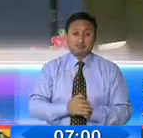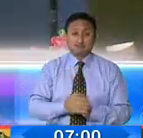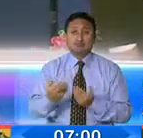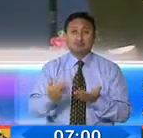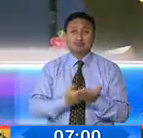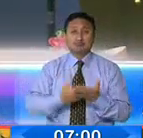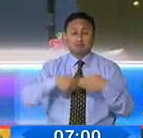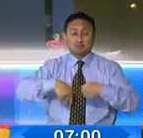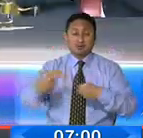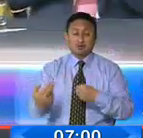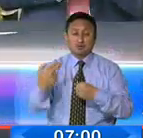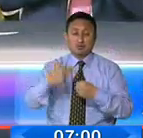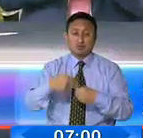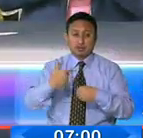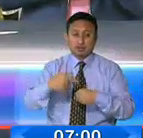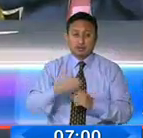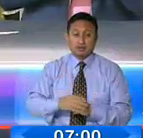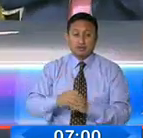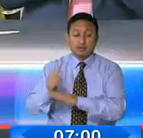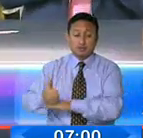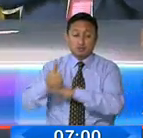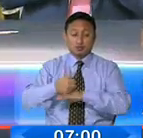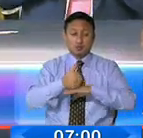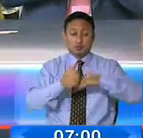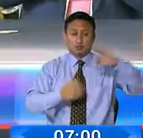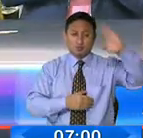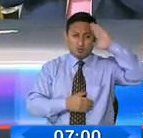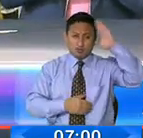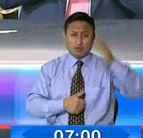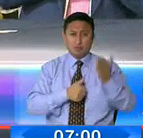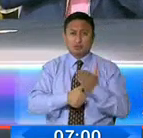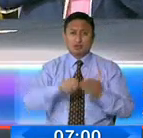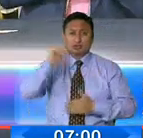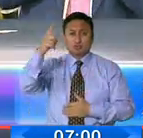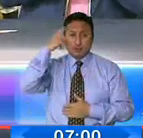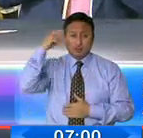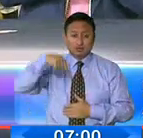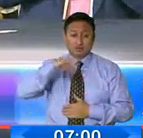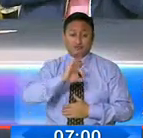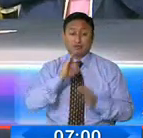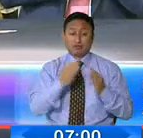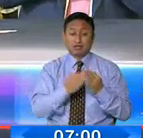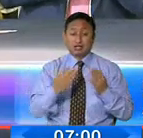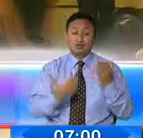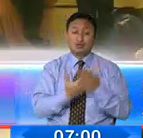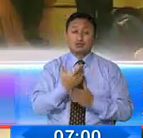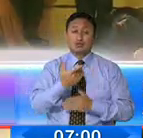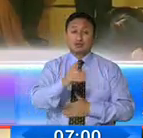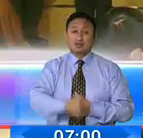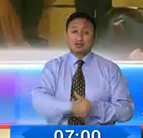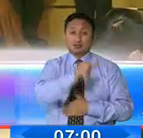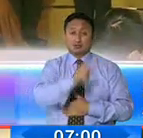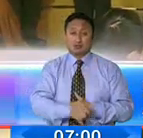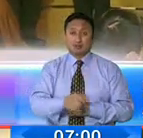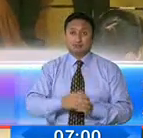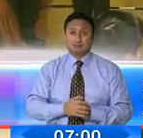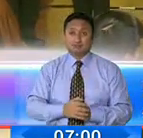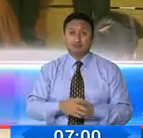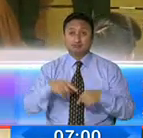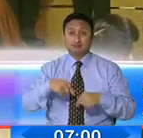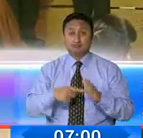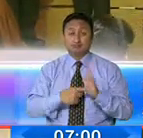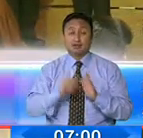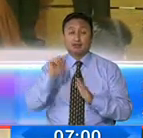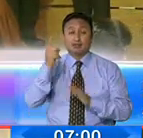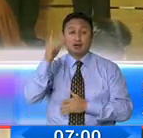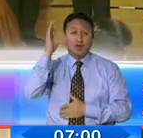contó con la participación de parte de la cúpula policial, el ministro de Gobierno y familiares de la nueva comandante. En el acto se destacó que es la